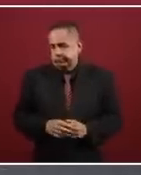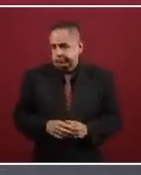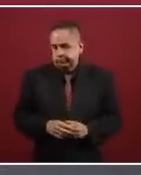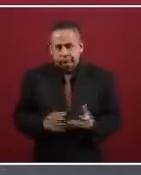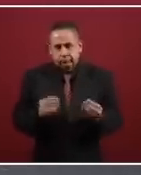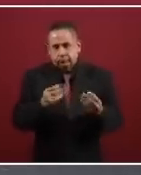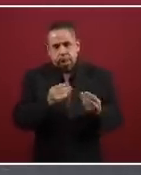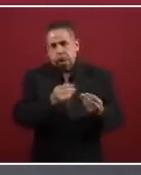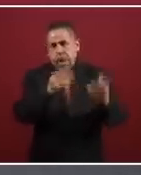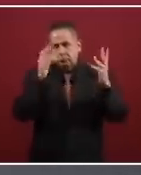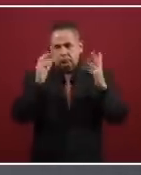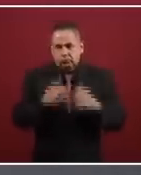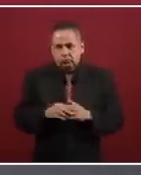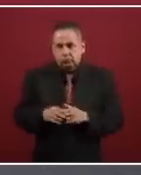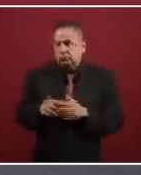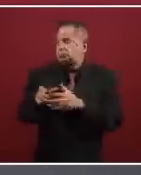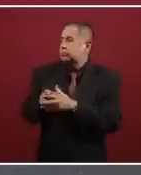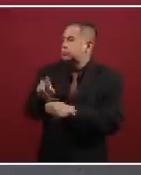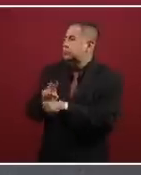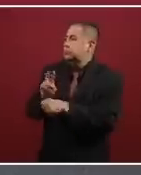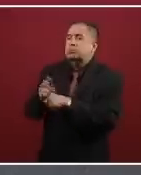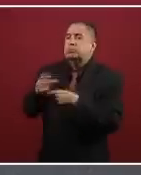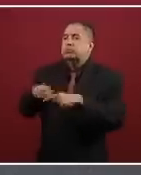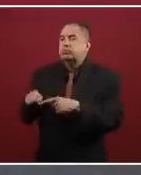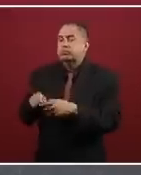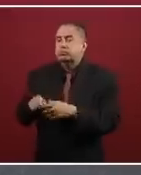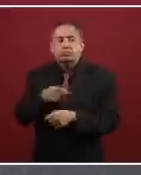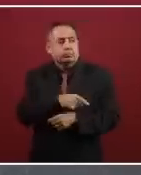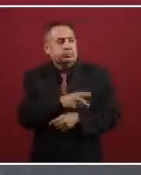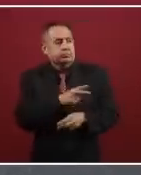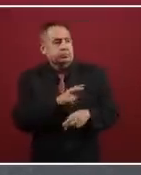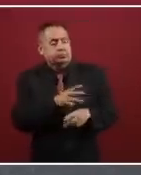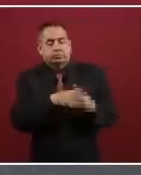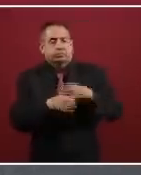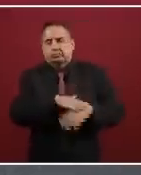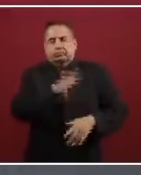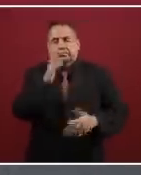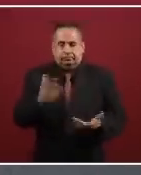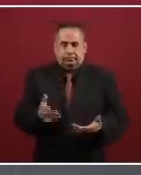Eran mucho más que los que cuidaban a la gente.